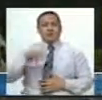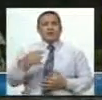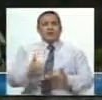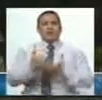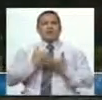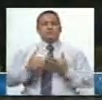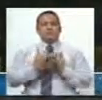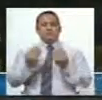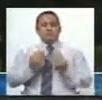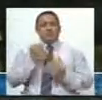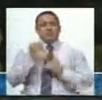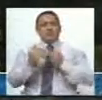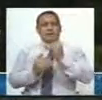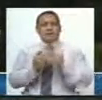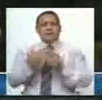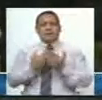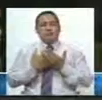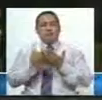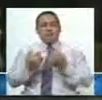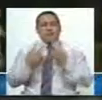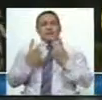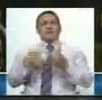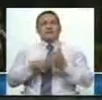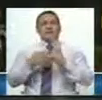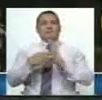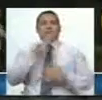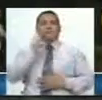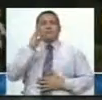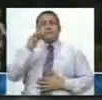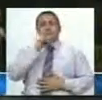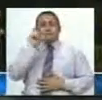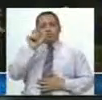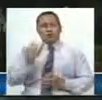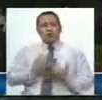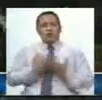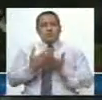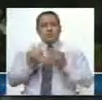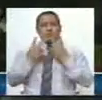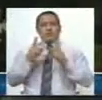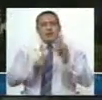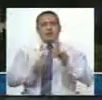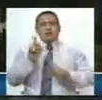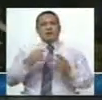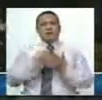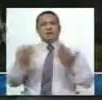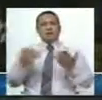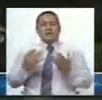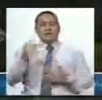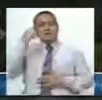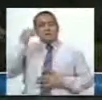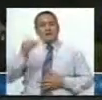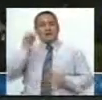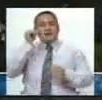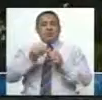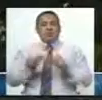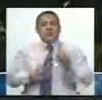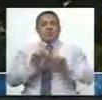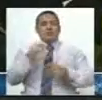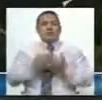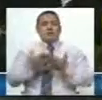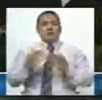ayuda a pasar a la siguiente etapa. Luego habrá que corroborar lo que dice la señora Llanos, ya con hechos, con pruebas. Algunas cosas quedarán en la anécdota, si es que no tienen pruebas